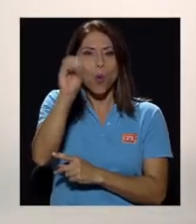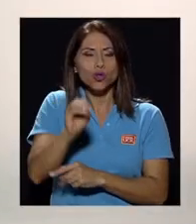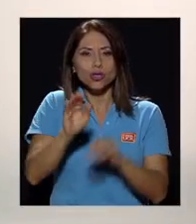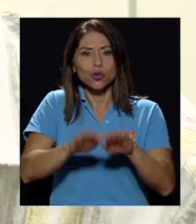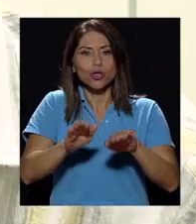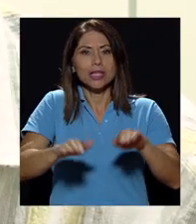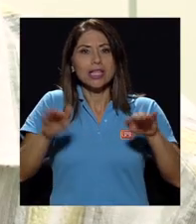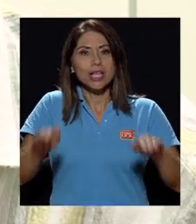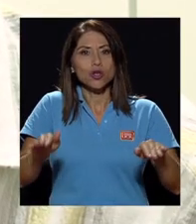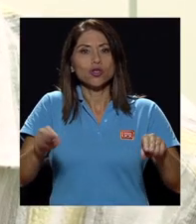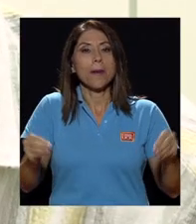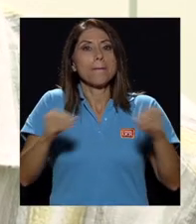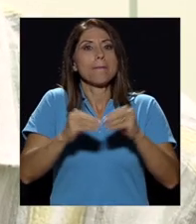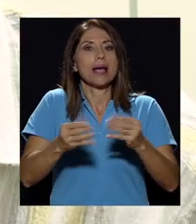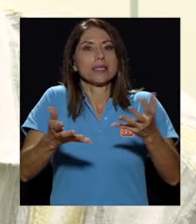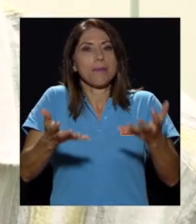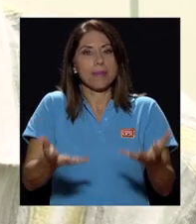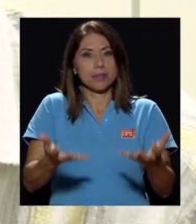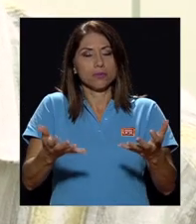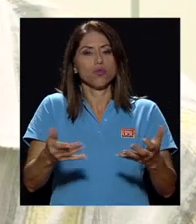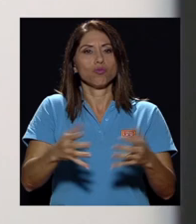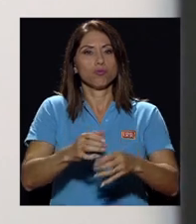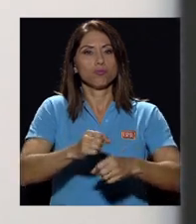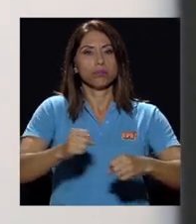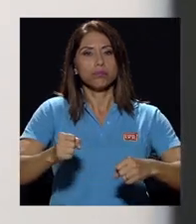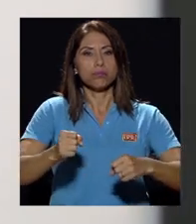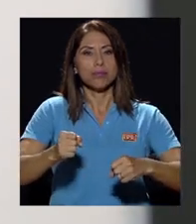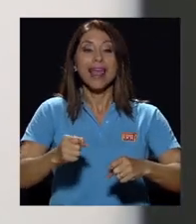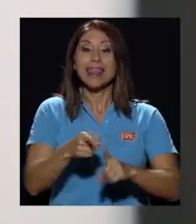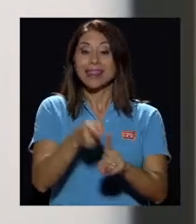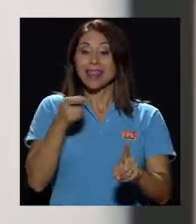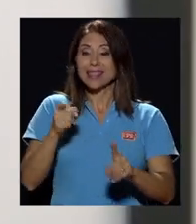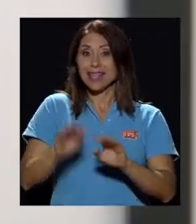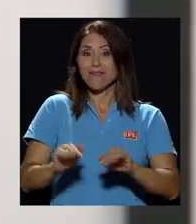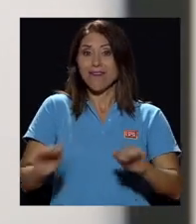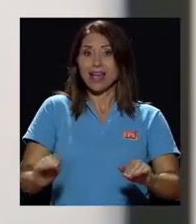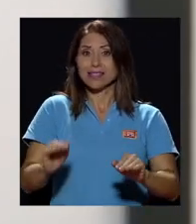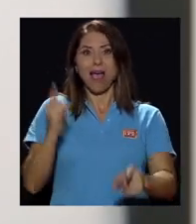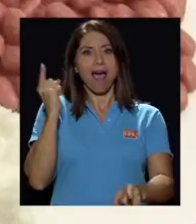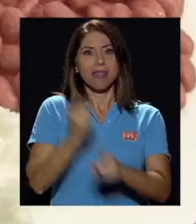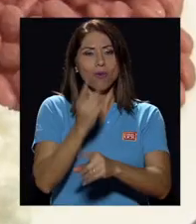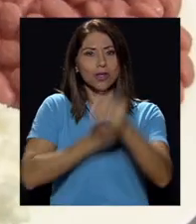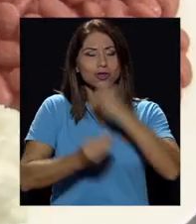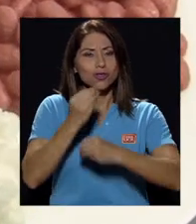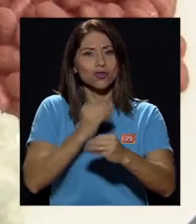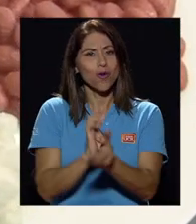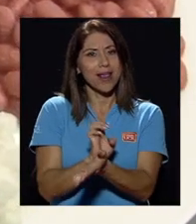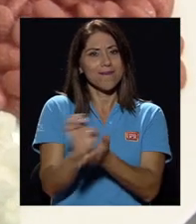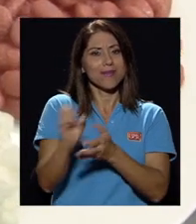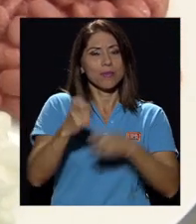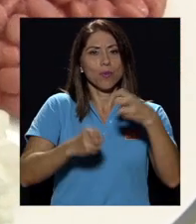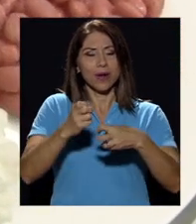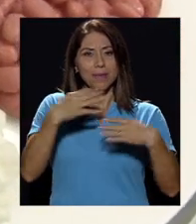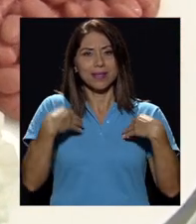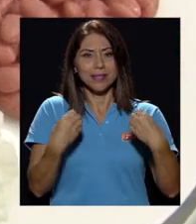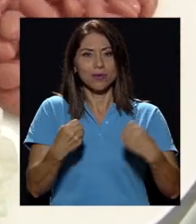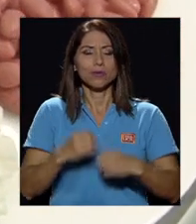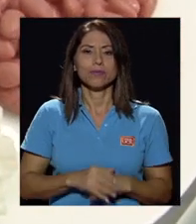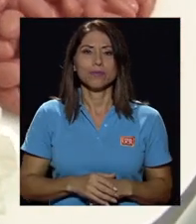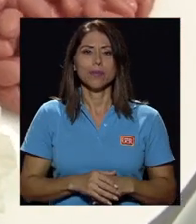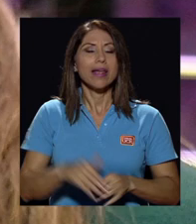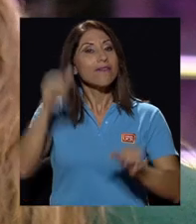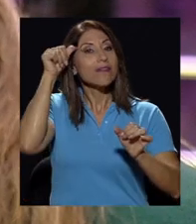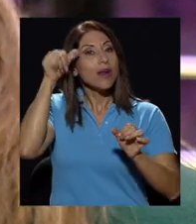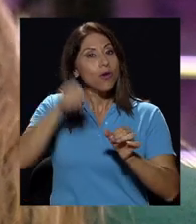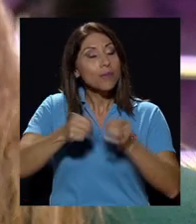niños presentan exceso de peso. Una adecuada nutrición desde la infancia previene este problema de salud. Recordemos que